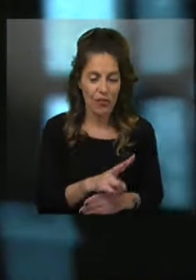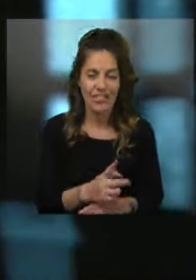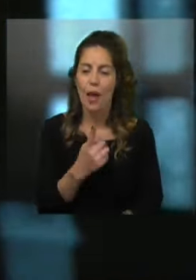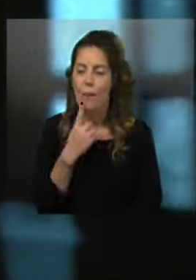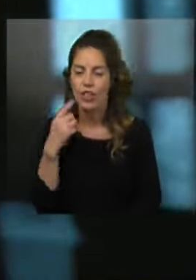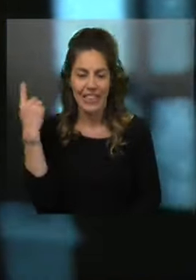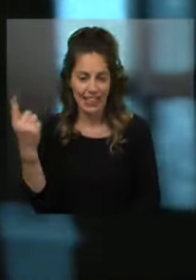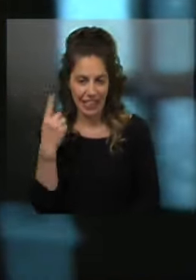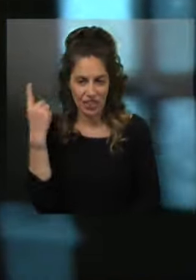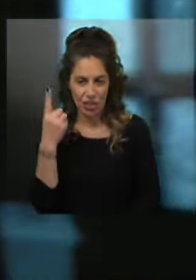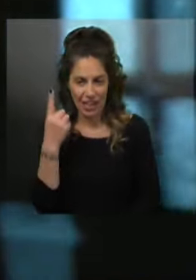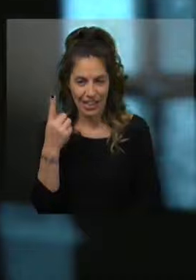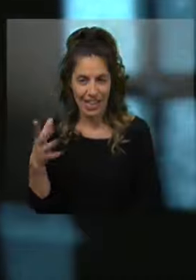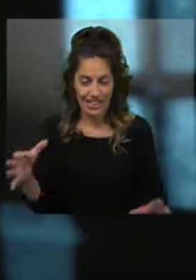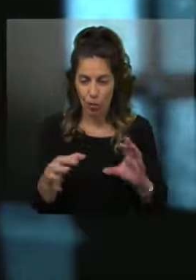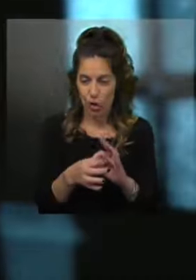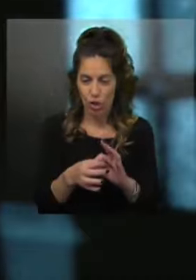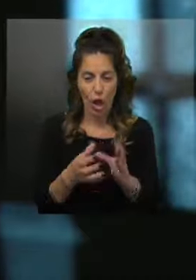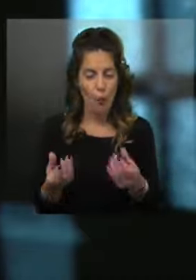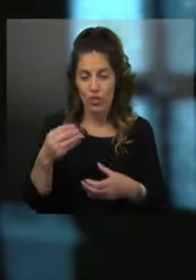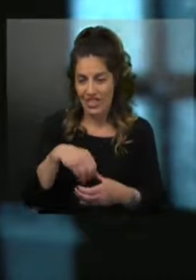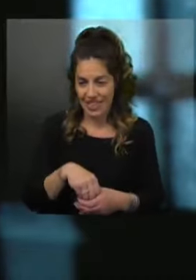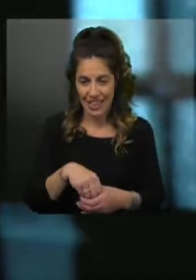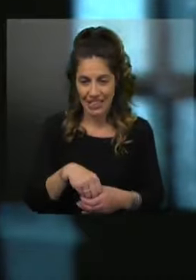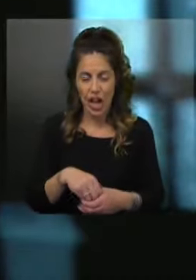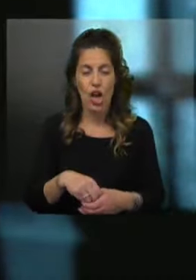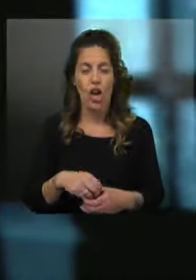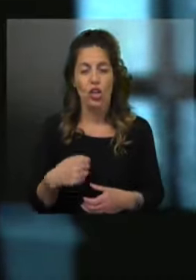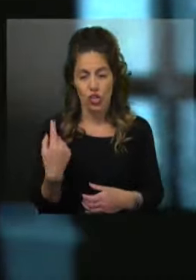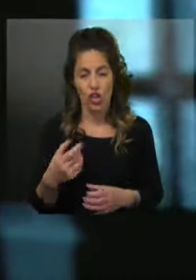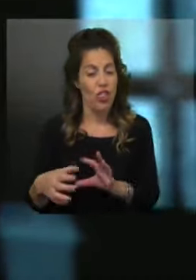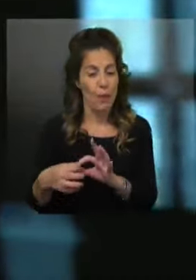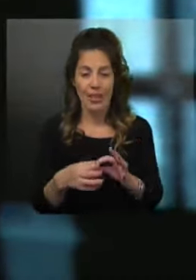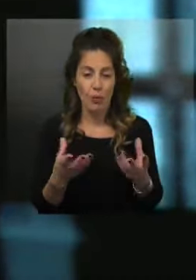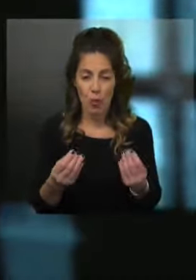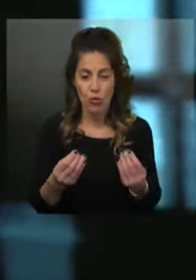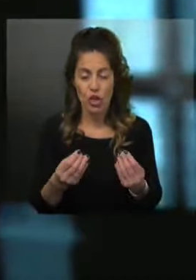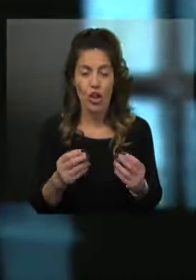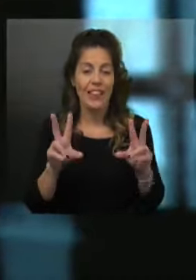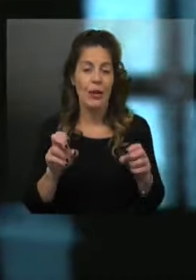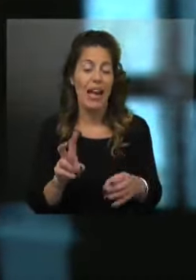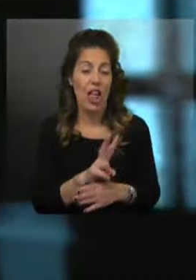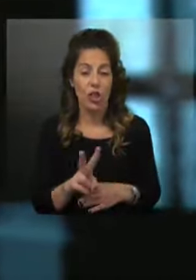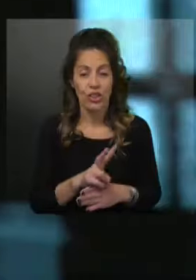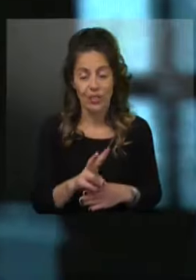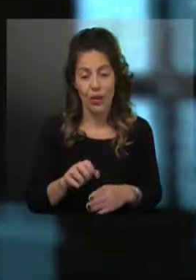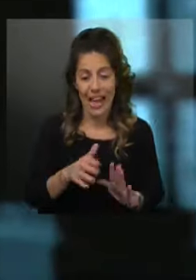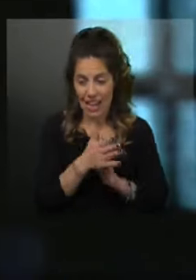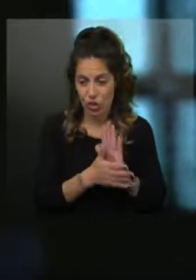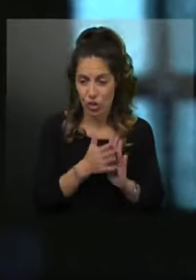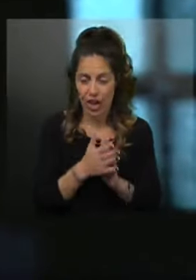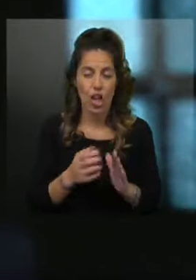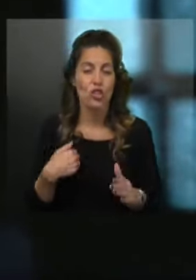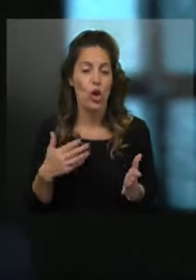exterior que tiene mucha incidencia porque nosotros tenemos una larga dependencia con esto de la doctrina de la seguridad nacional entonces eh yo lo